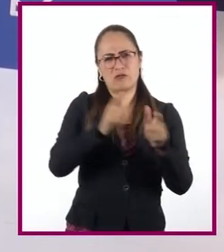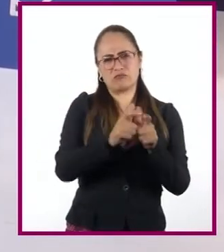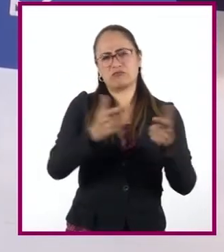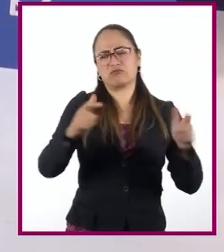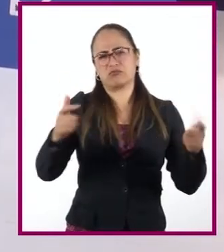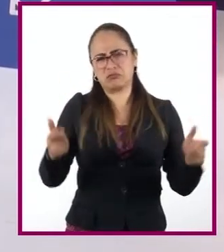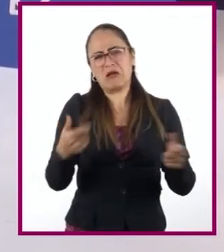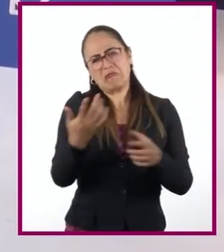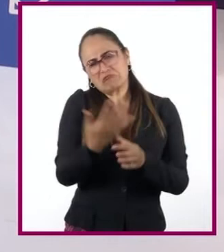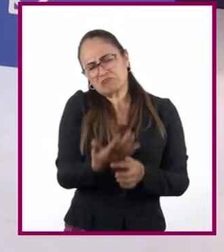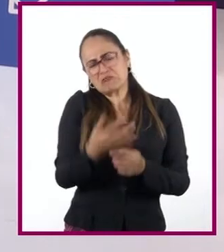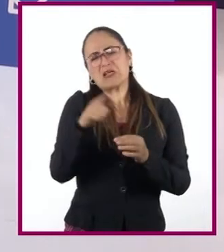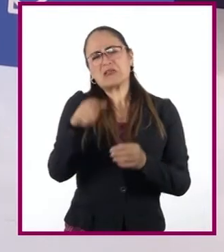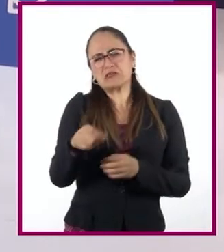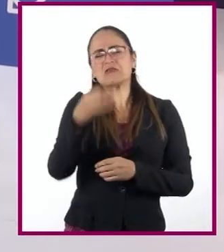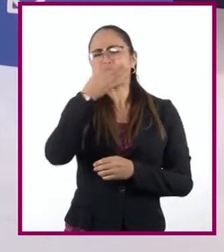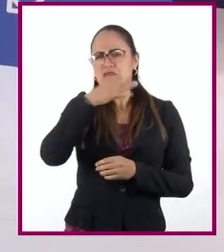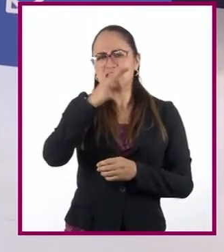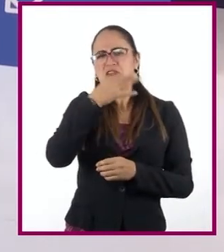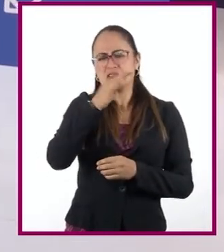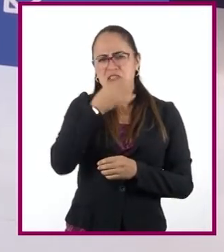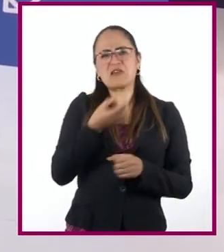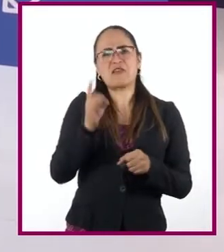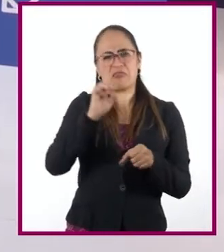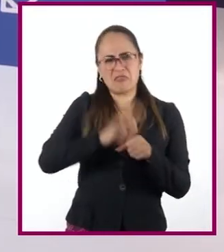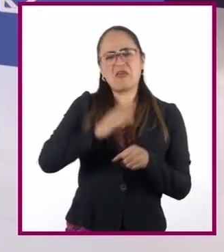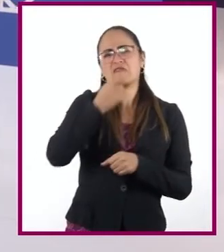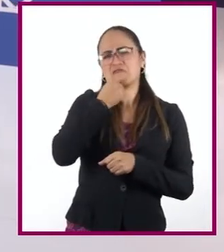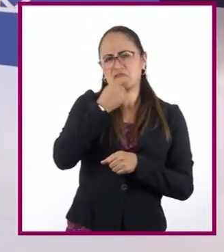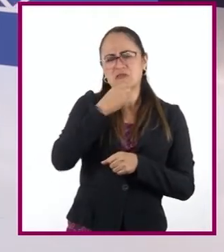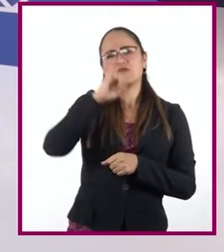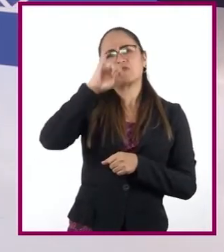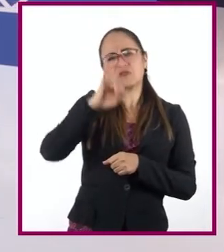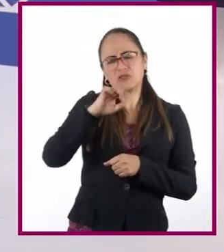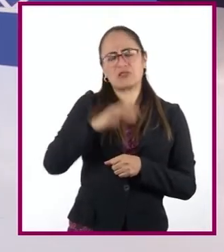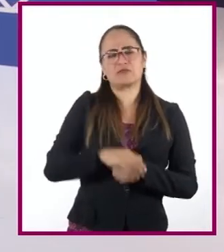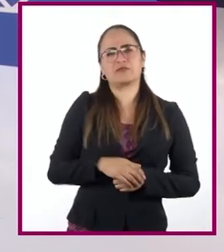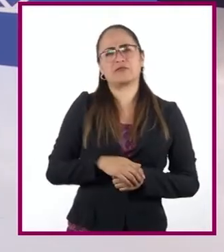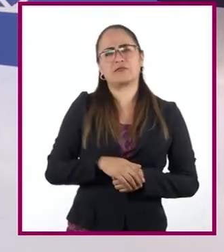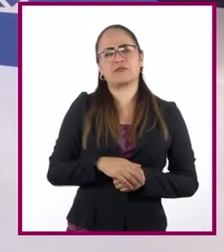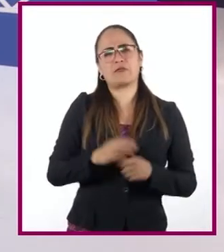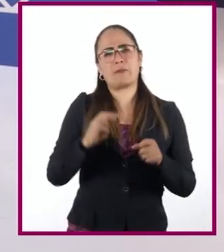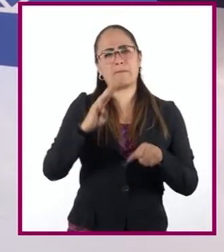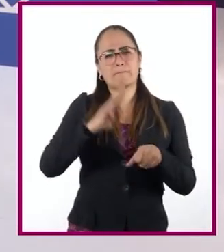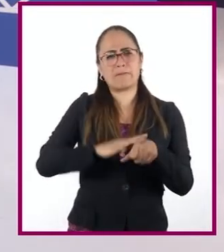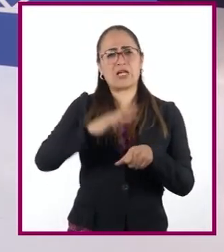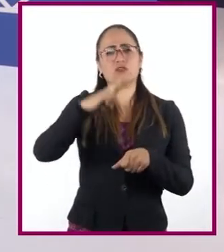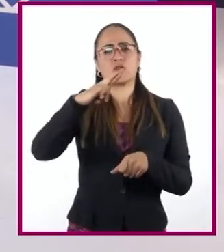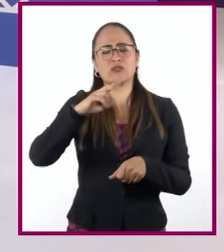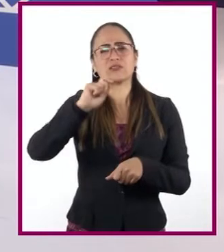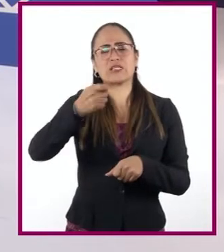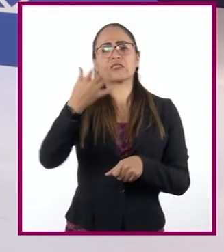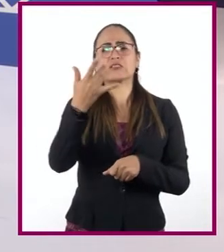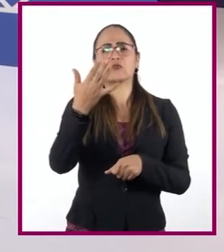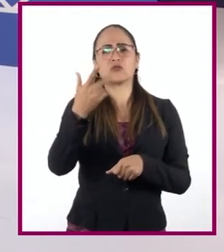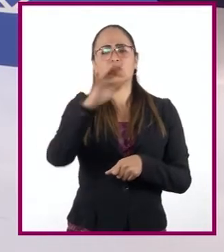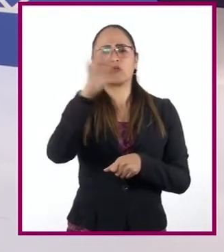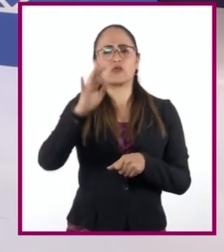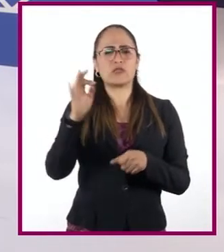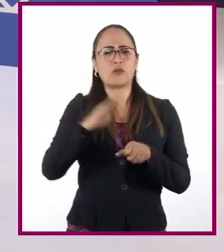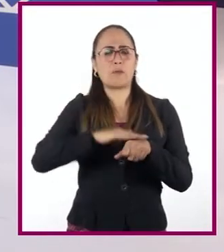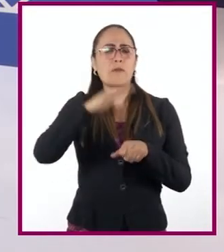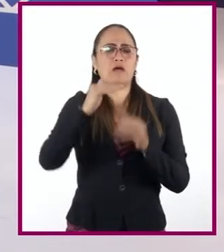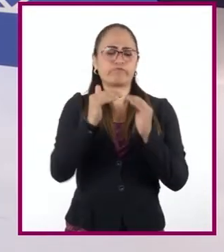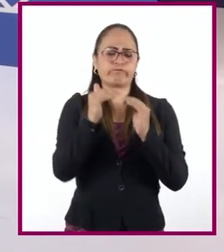manifestó que siempre festeja el Día del Niño, siempre y cuando la mayoría sea más del 50% de los